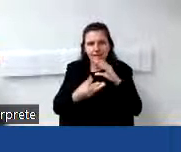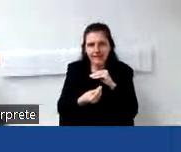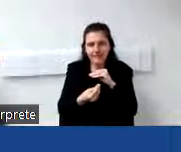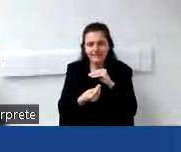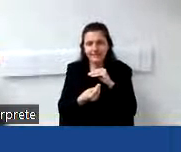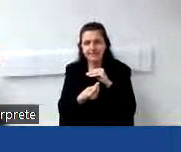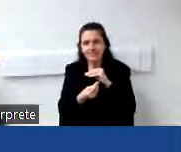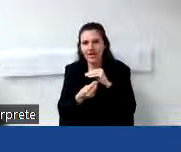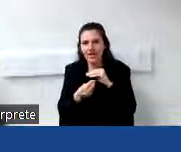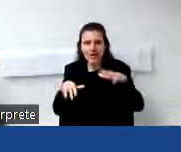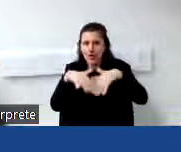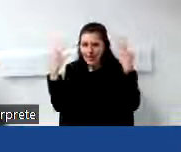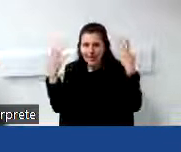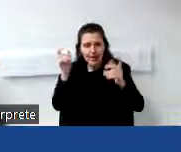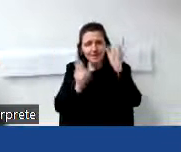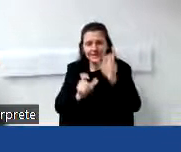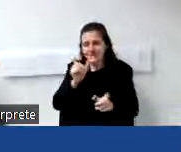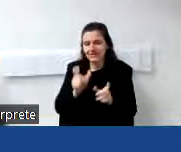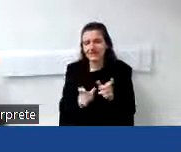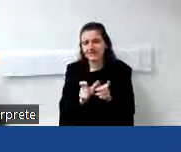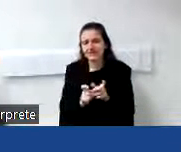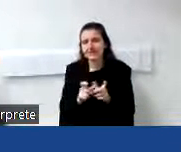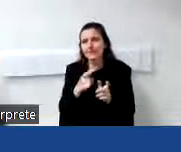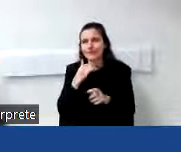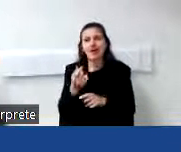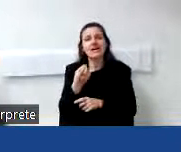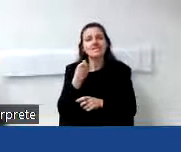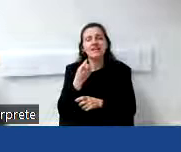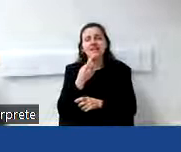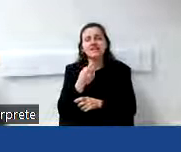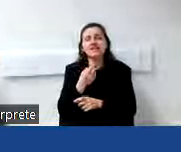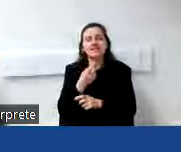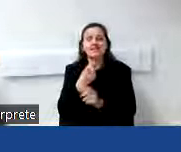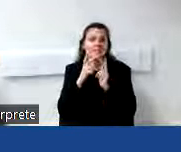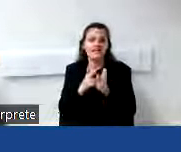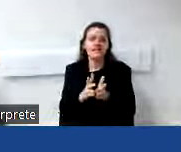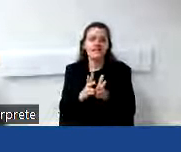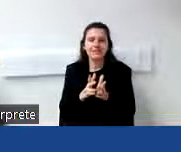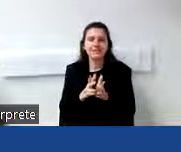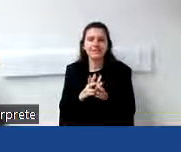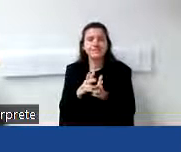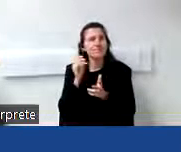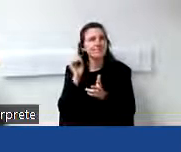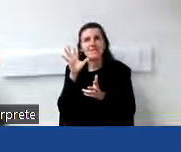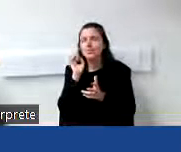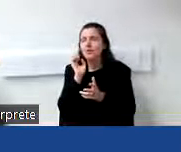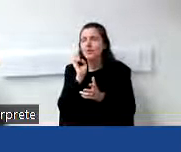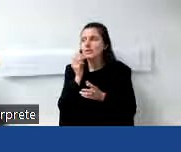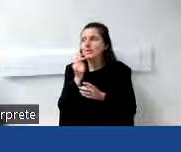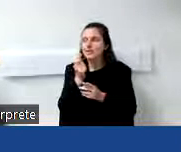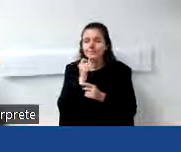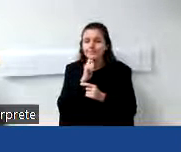todas las personas, ¿no? Ya hablaban esto de determinadas no me acuerdo cómo era que se llamaba, Agustín, ¿te acordás de ayer